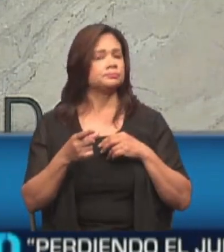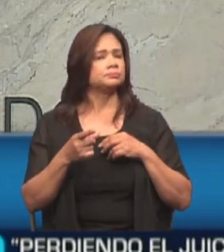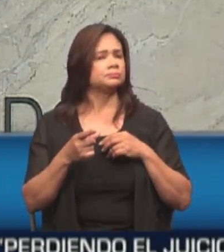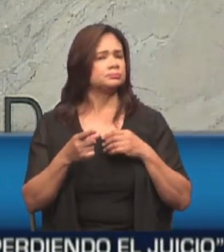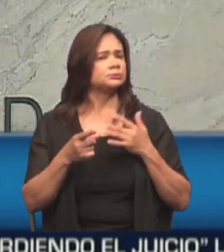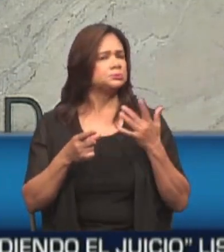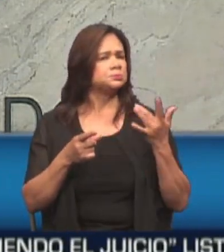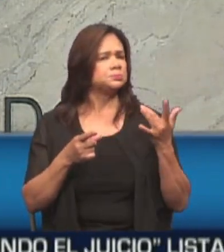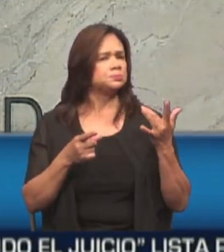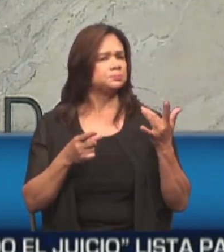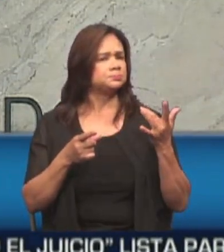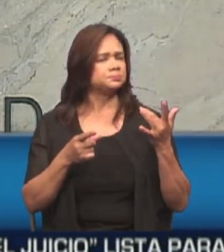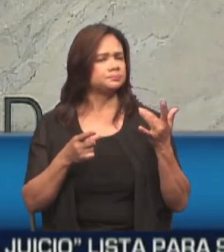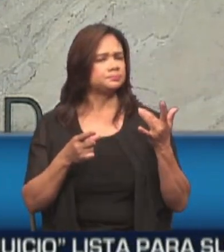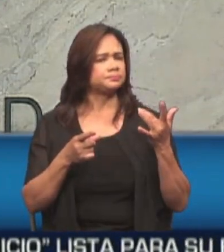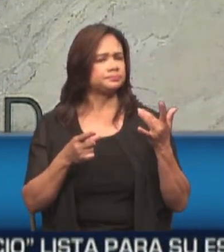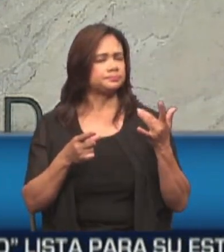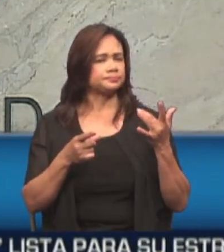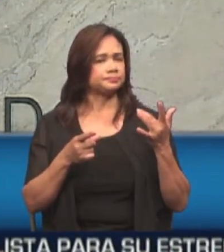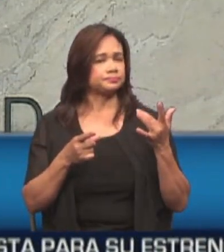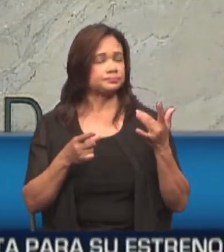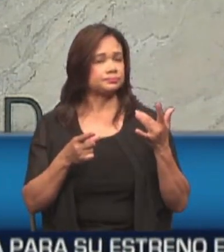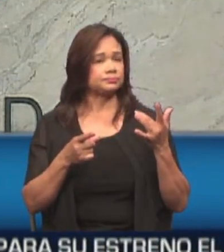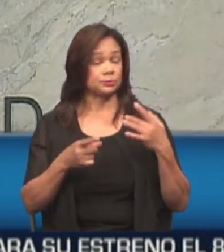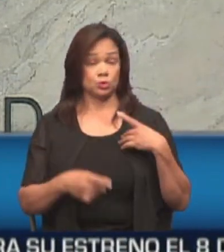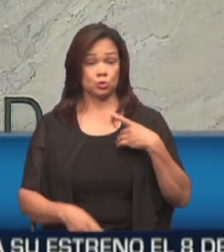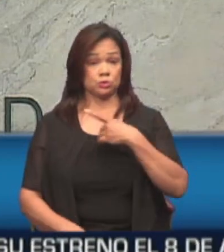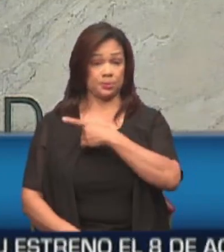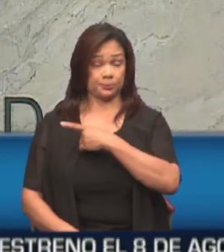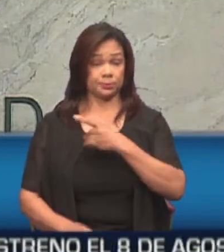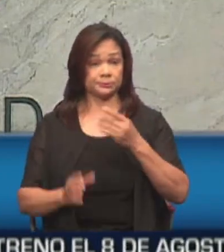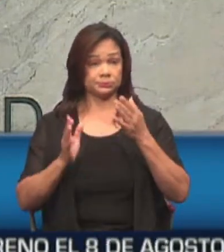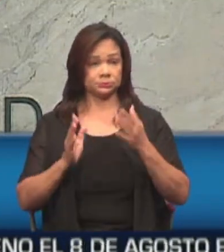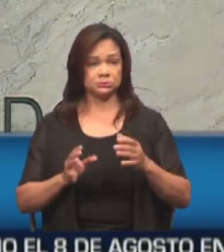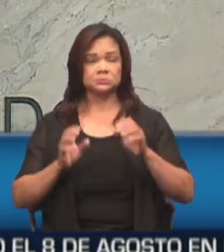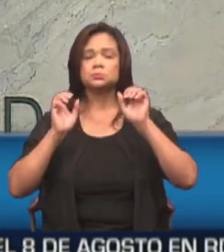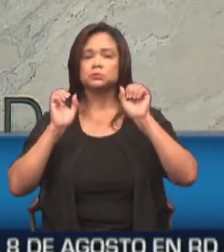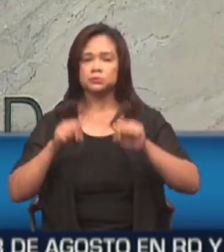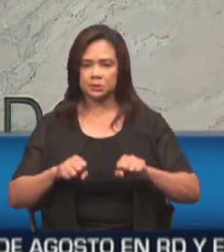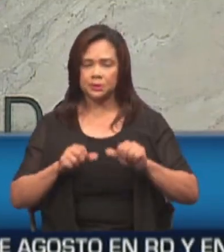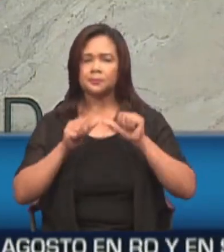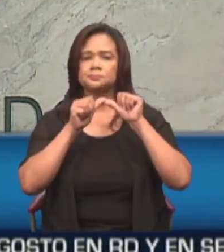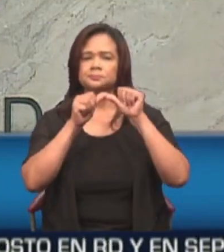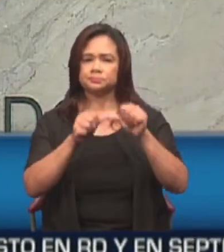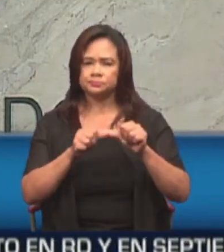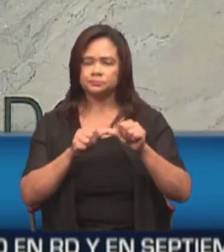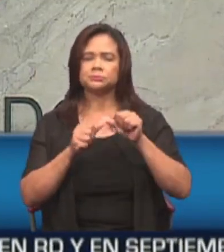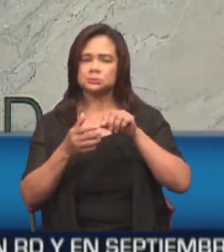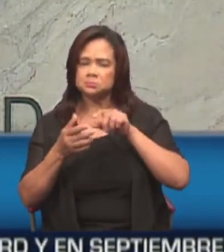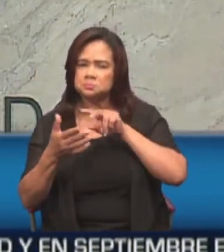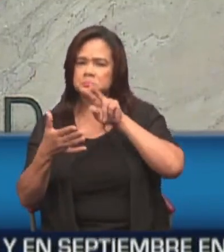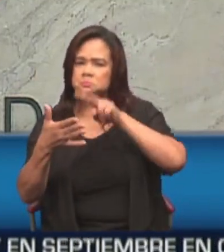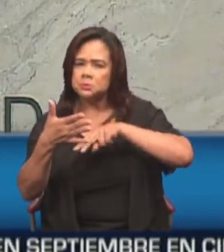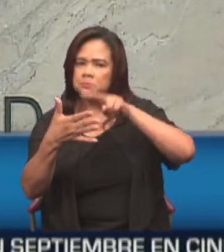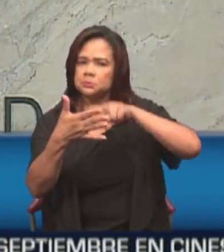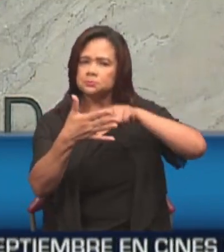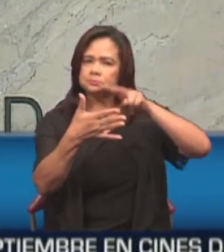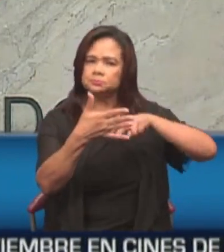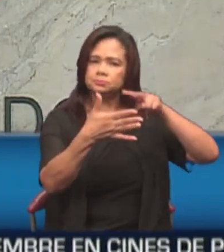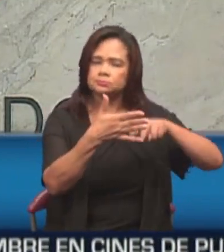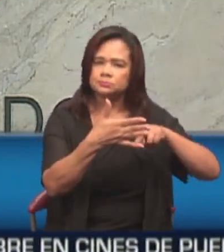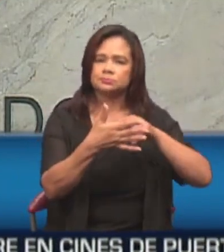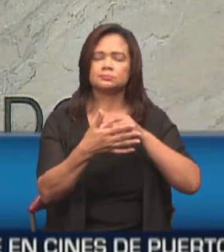Pacheco a los fines de que los honorables diputados pudiesen seguir edific sobre